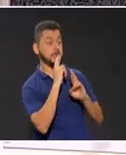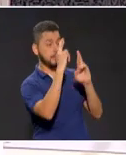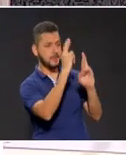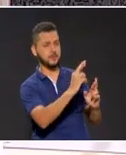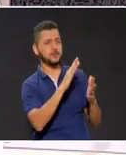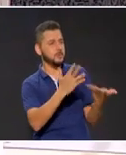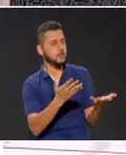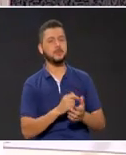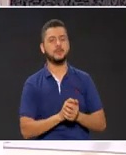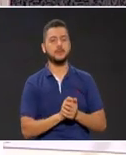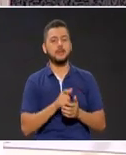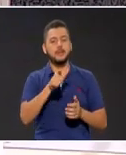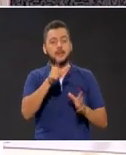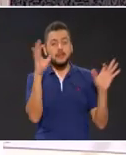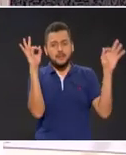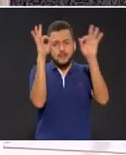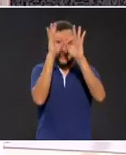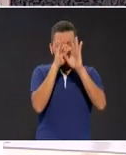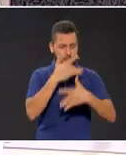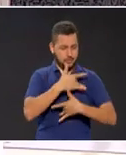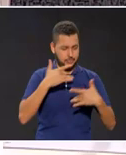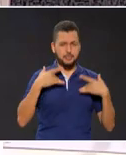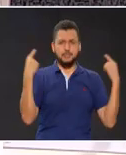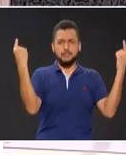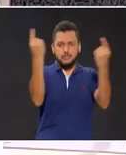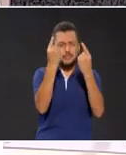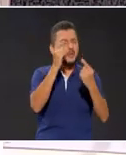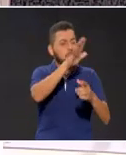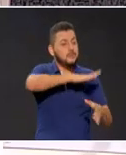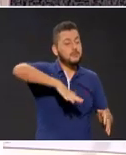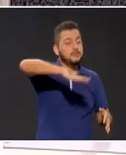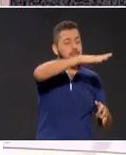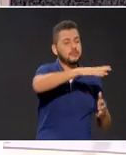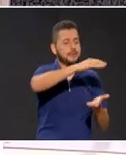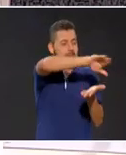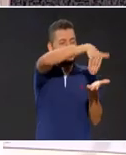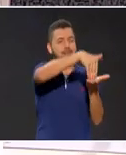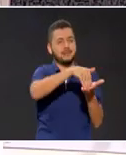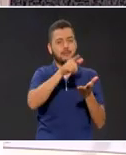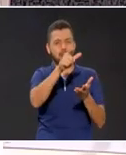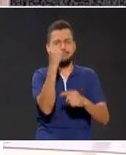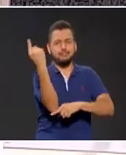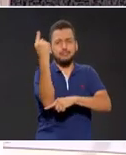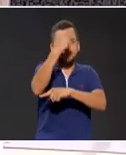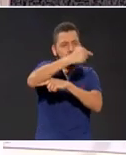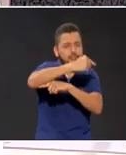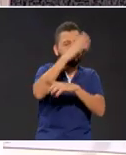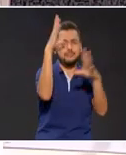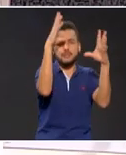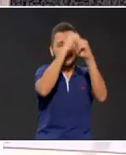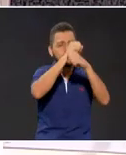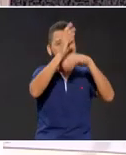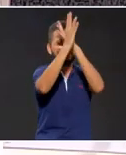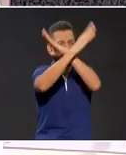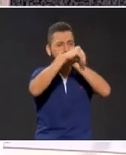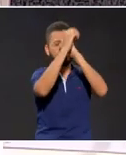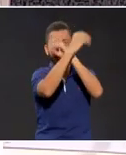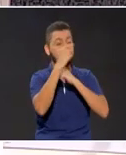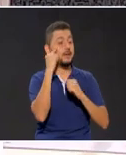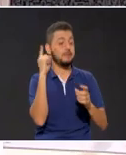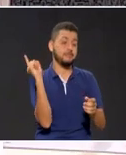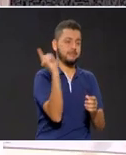tenido toda la parte asistencialista, centro día, centro noche, donde este habitante de Medellín va, busca alimentación, busca